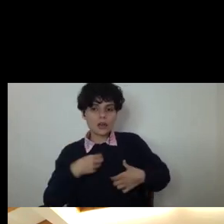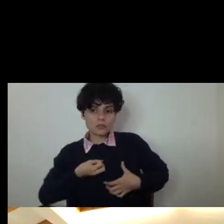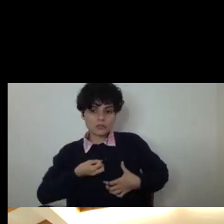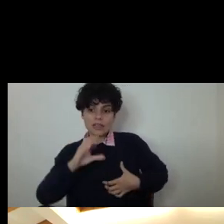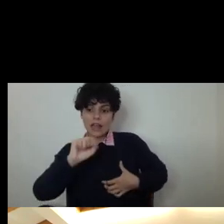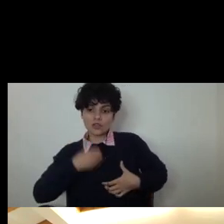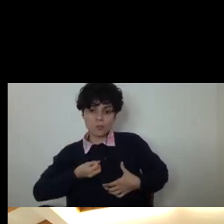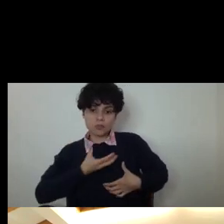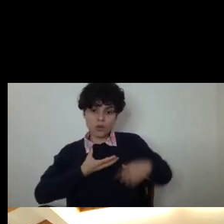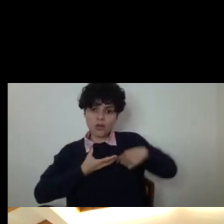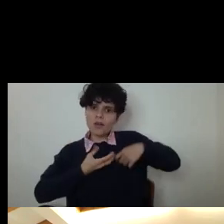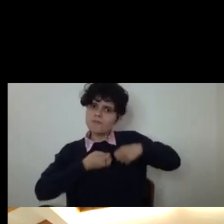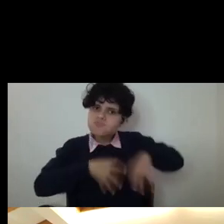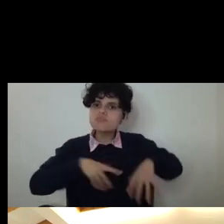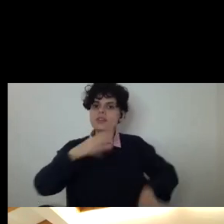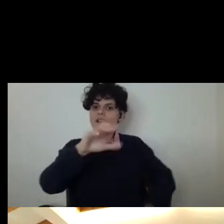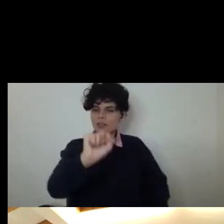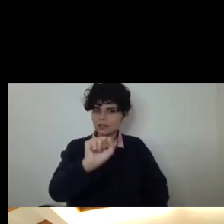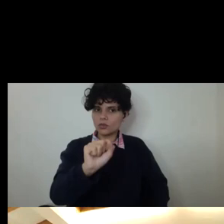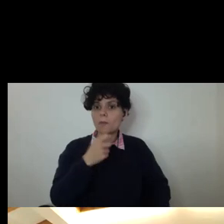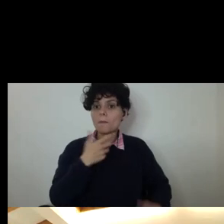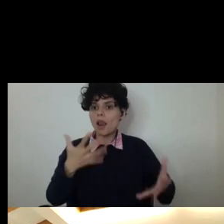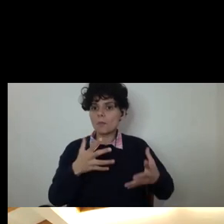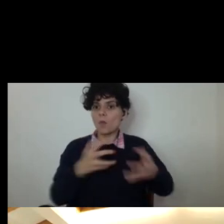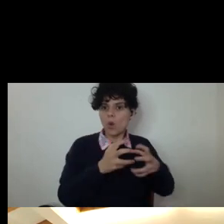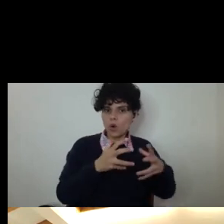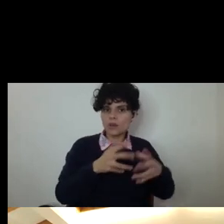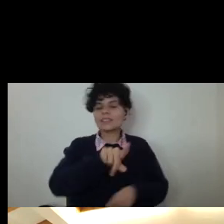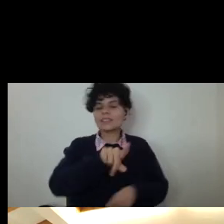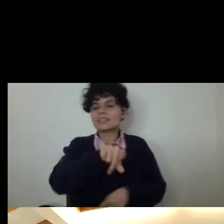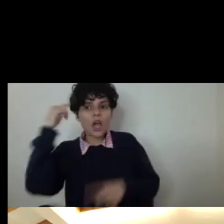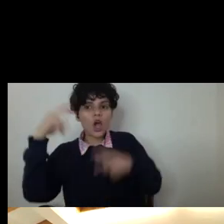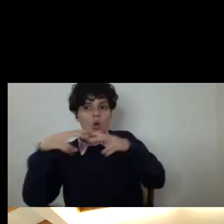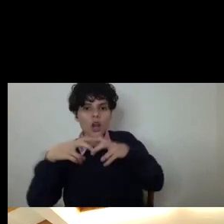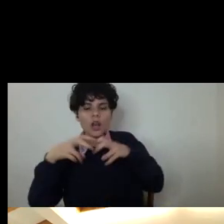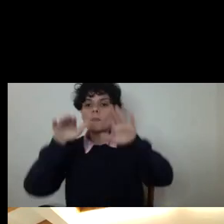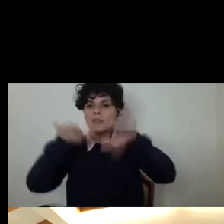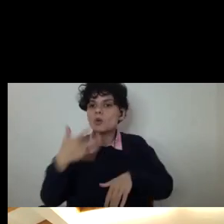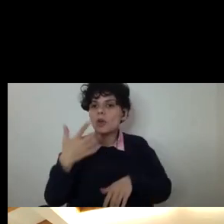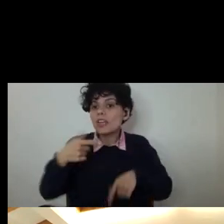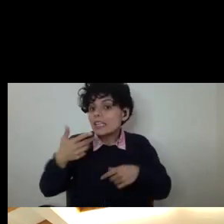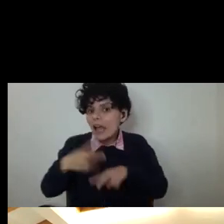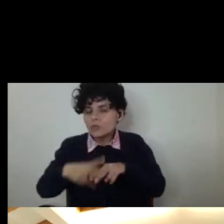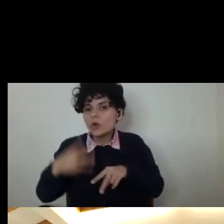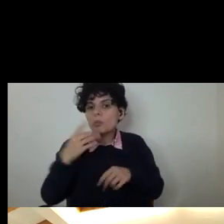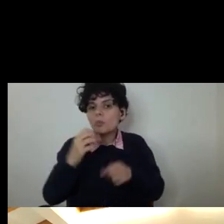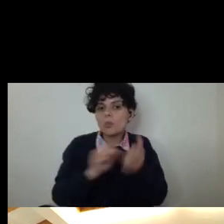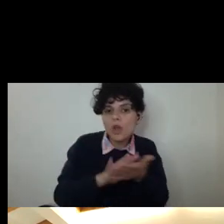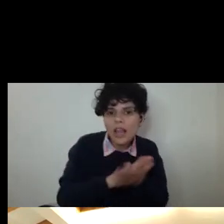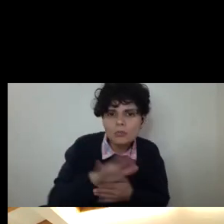hacemos el mismo experimento, pero esta vez lo que agregamos es un antioxidante fuerte como